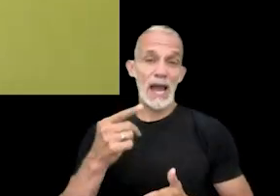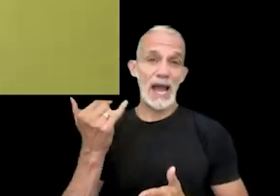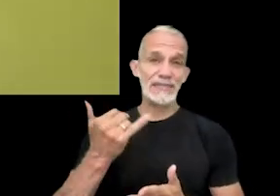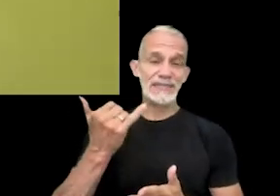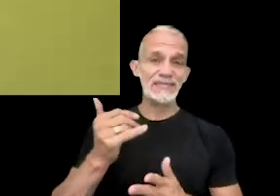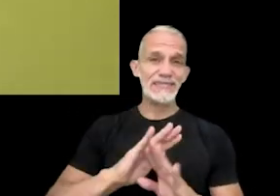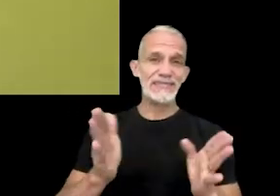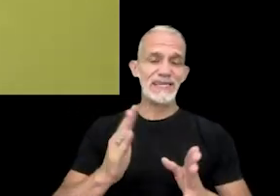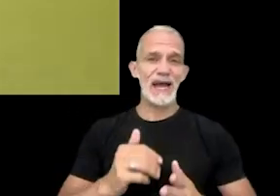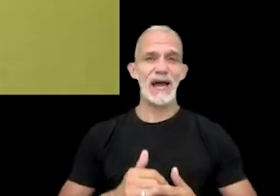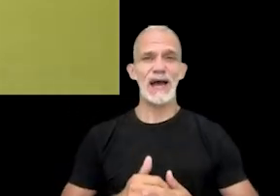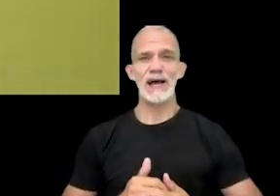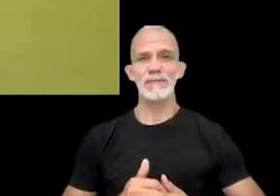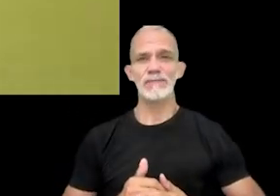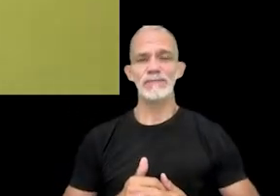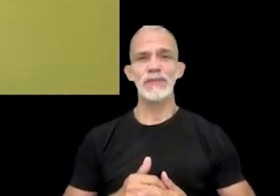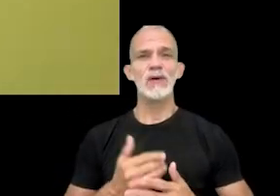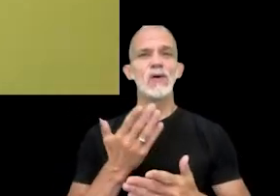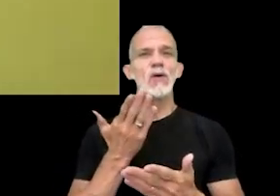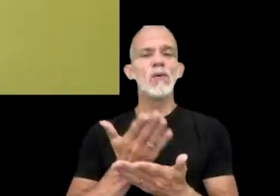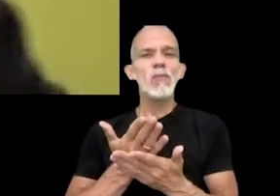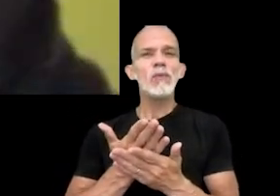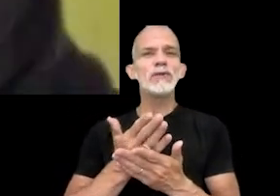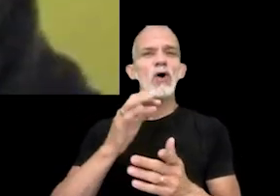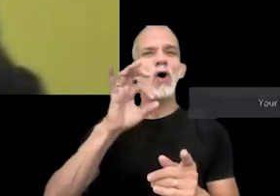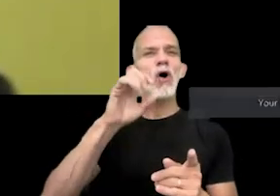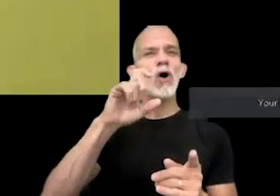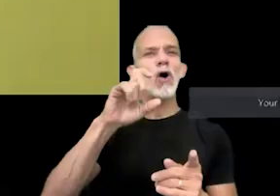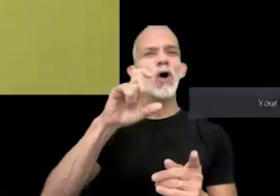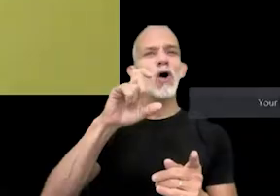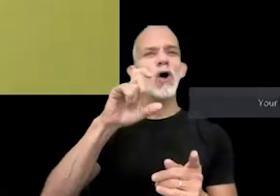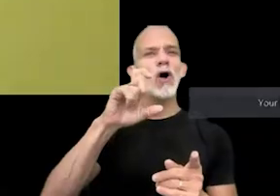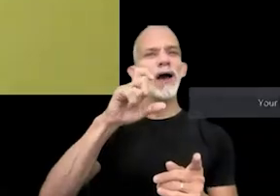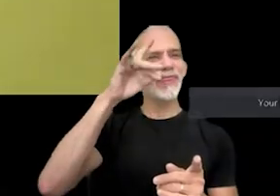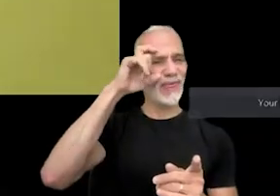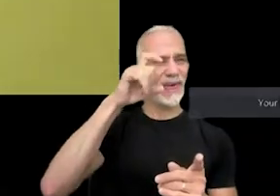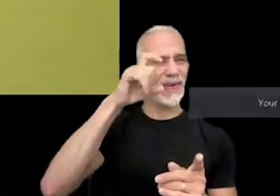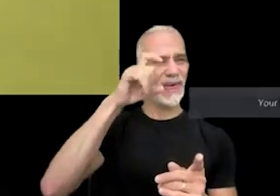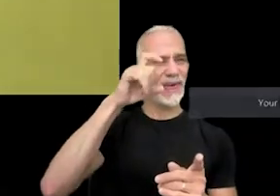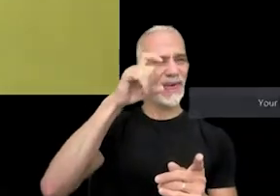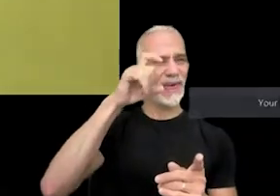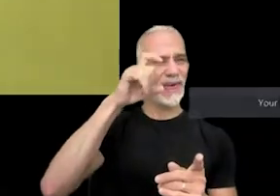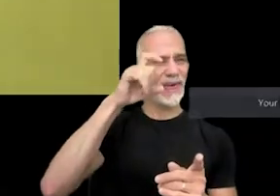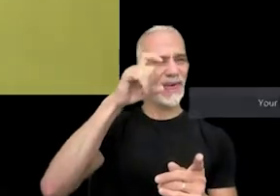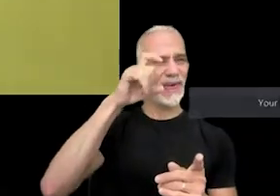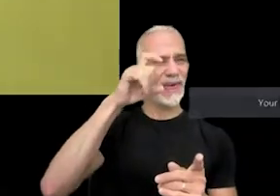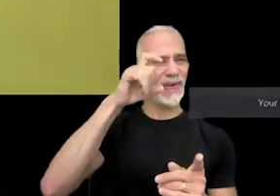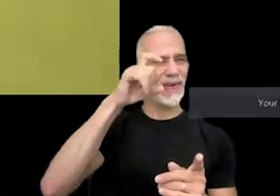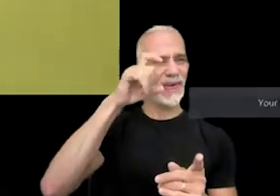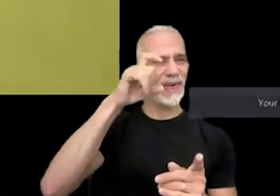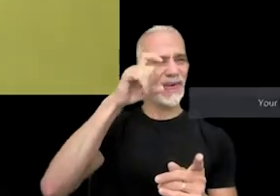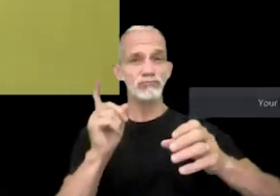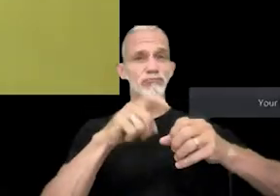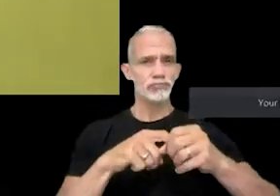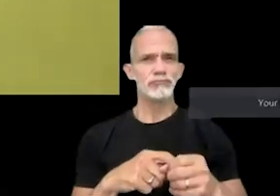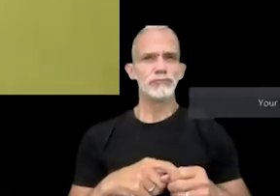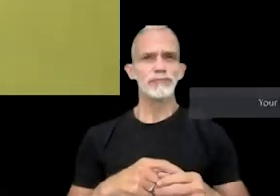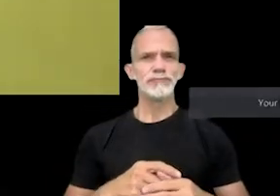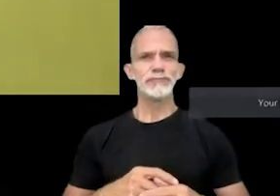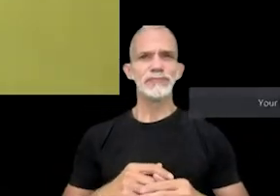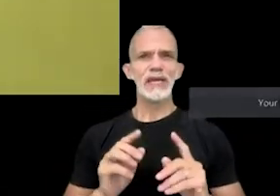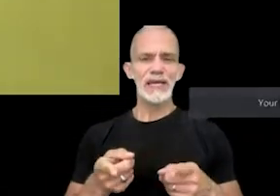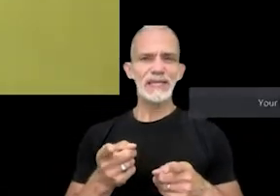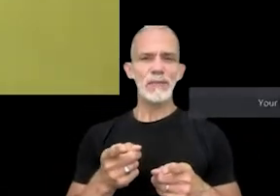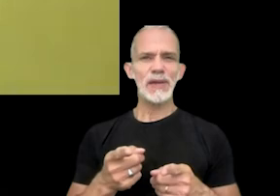celebrado, que se ha propuesto por la OCDE, ha sido aprobado por la República Argentina, en todos nuestros, y el impacto